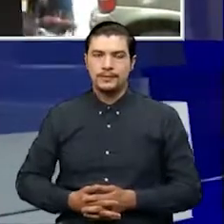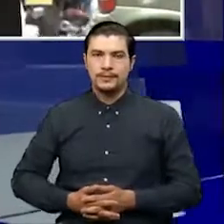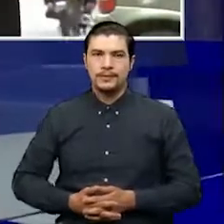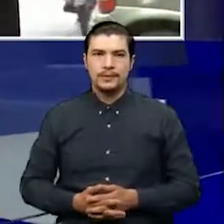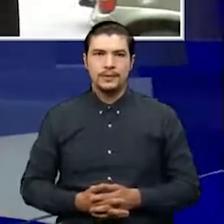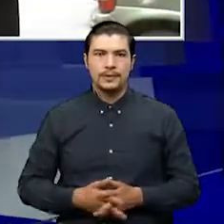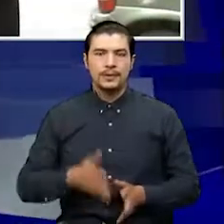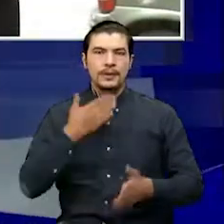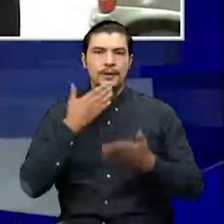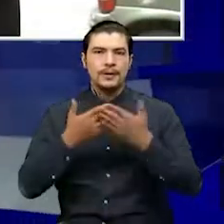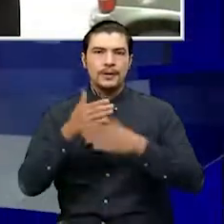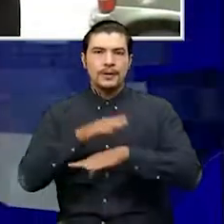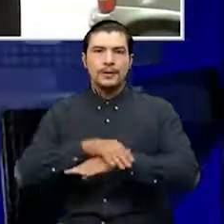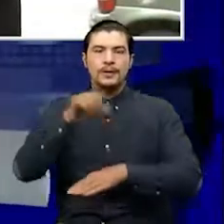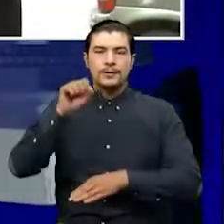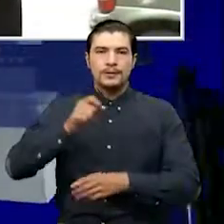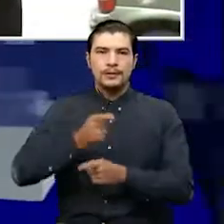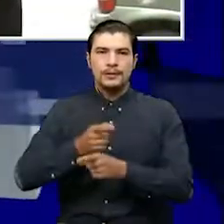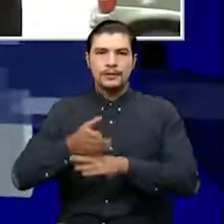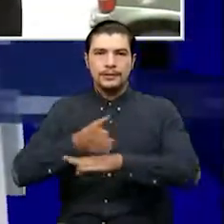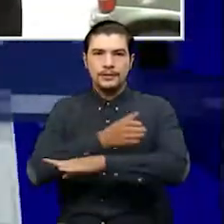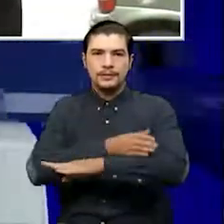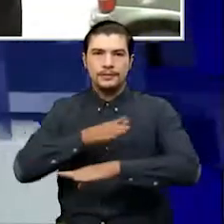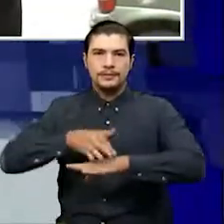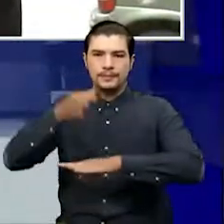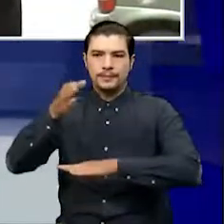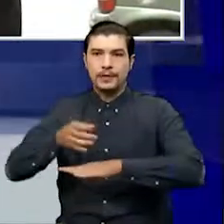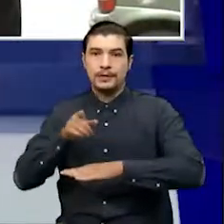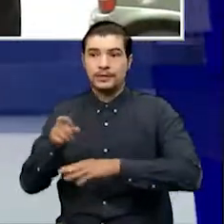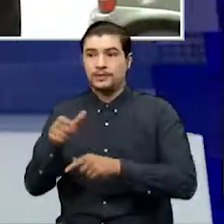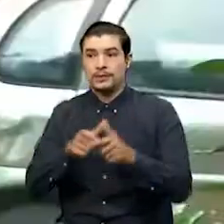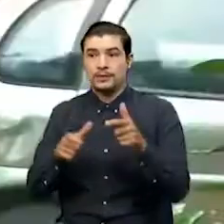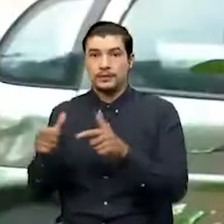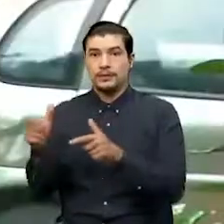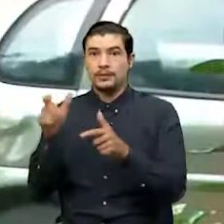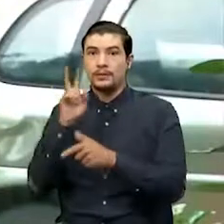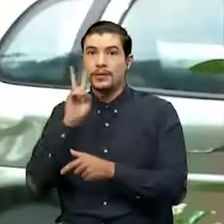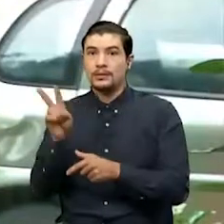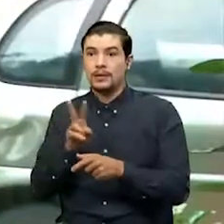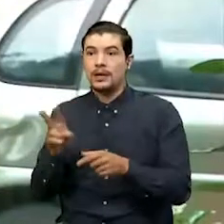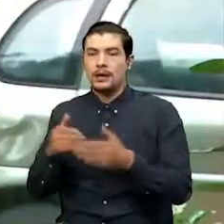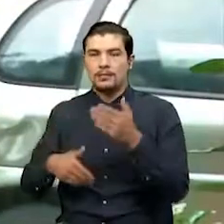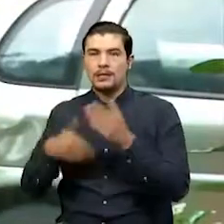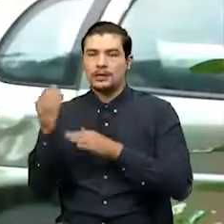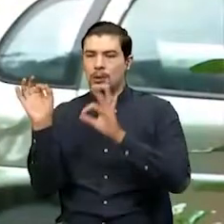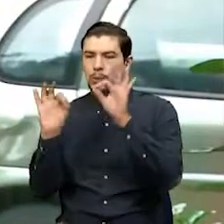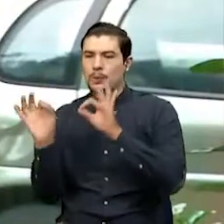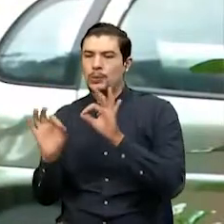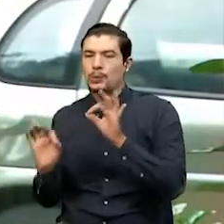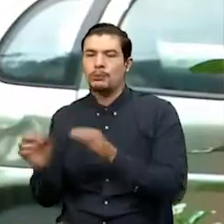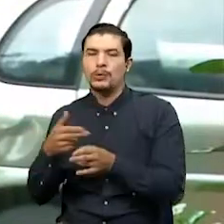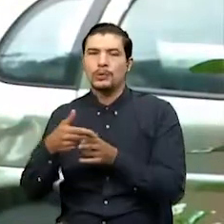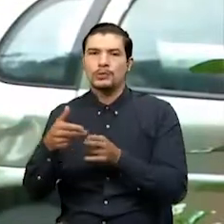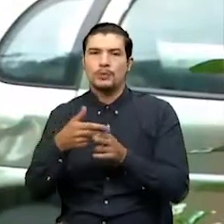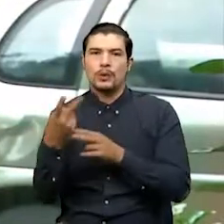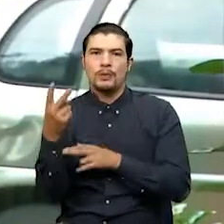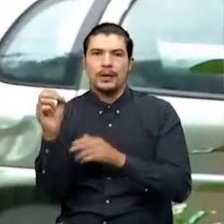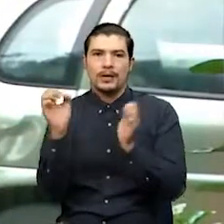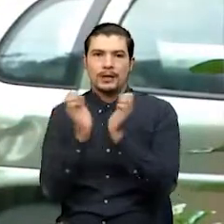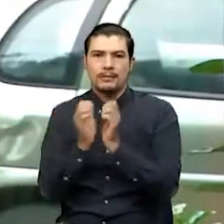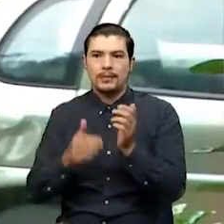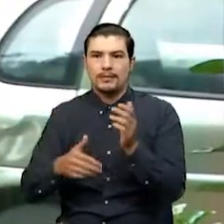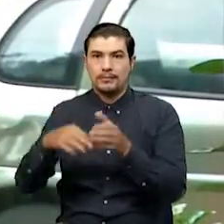buenas tardes pues muy temprano funcionarios del consulado de venezuela iniciaron preparativos para los comicios electorales por su parte